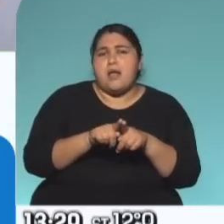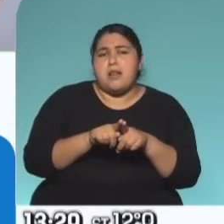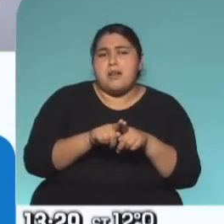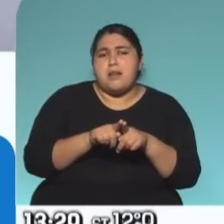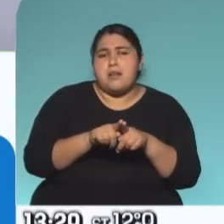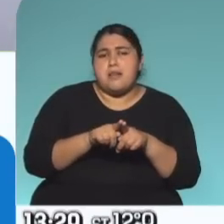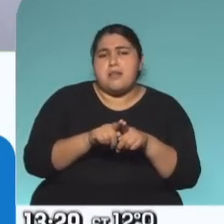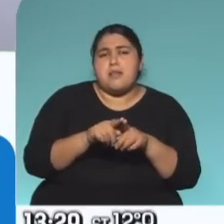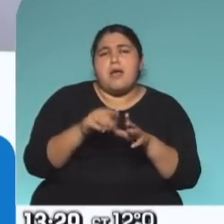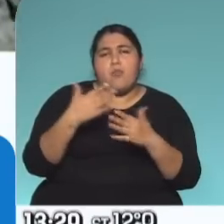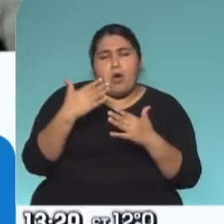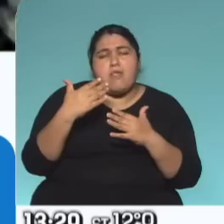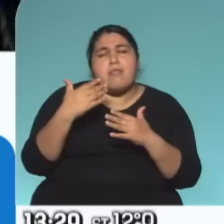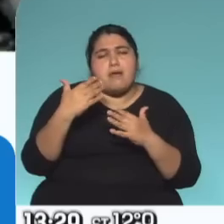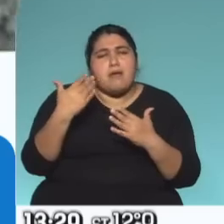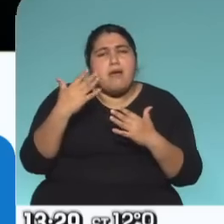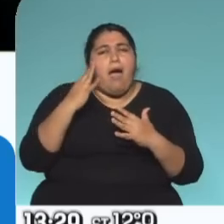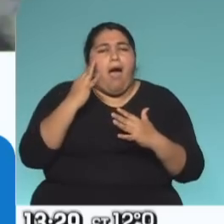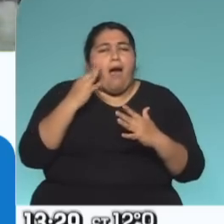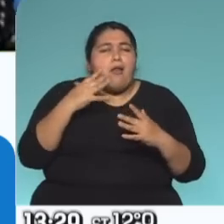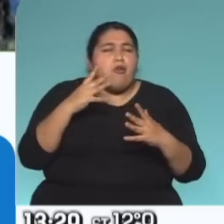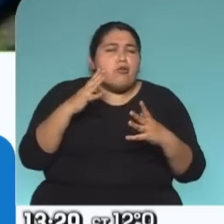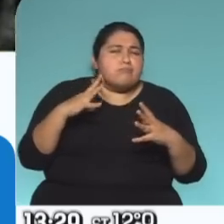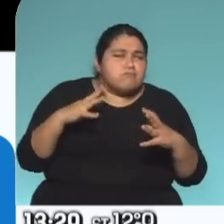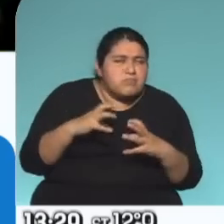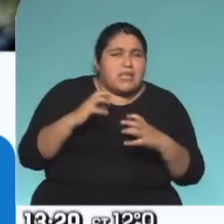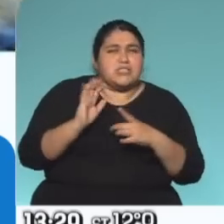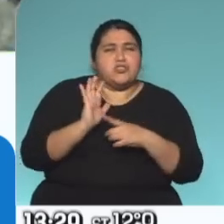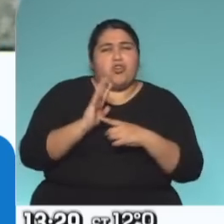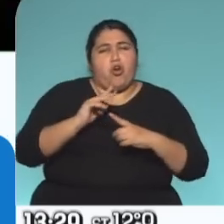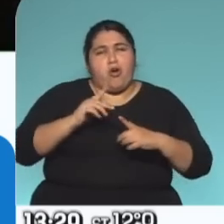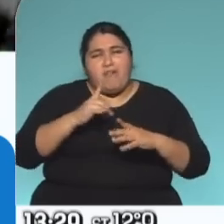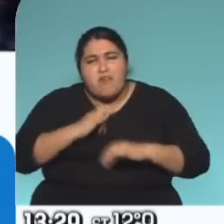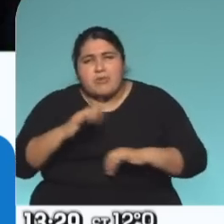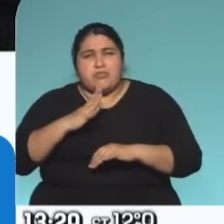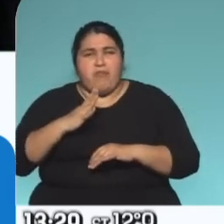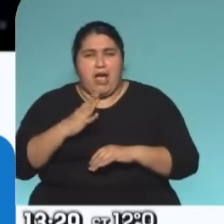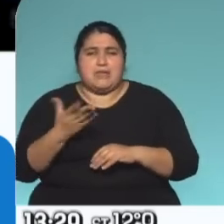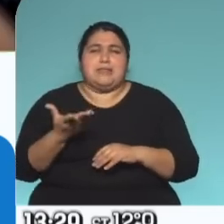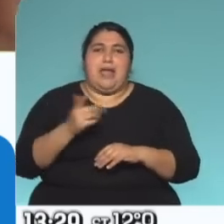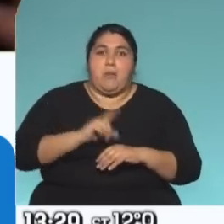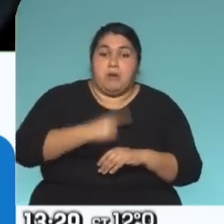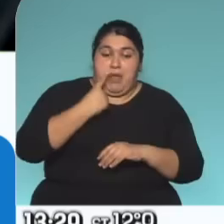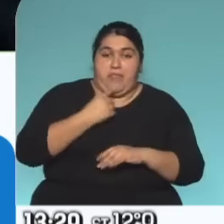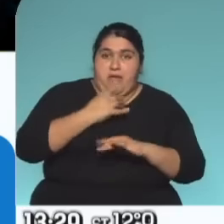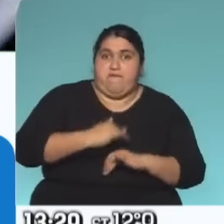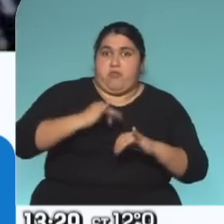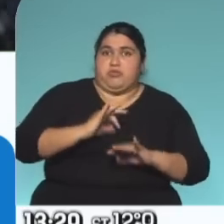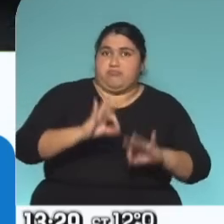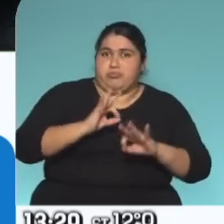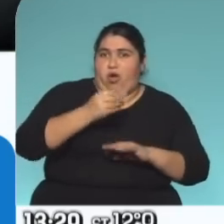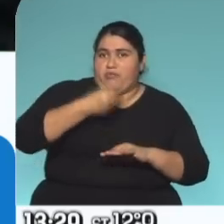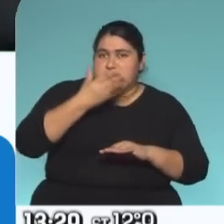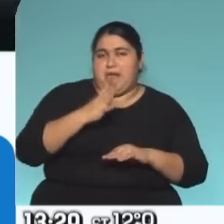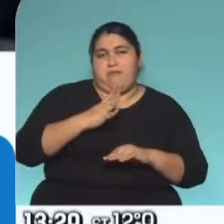crear algo de tensión, la falta de esta información. El primer día había cuenta de que